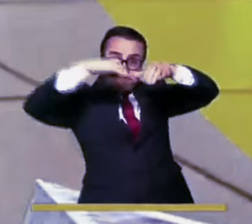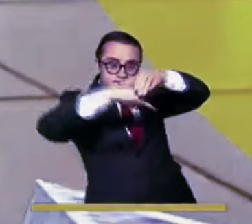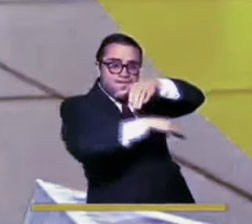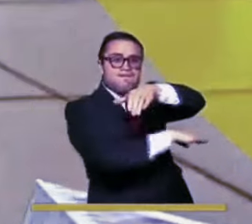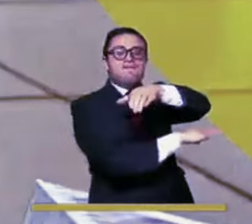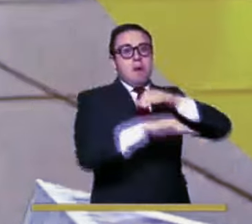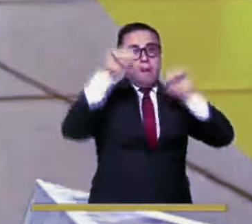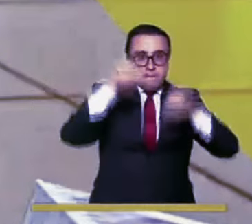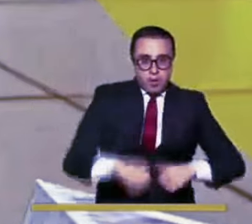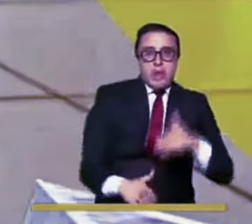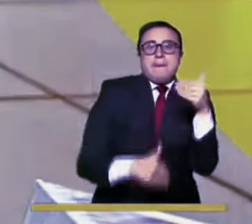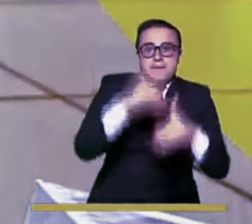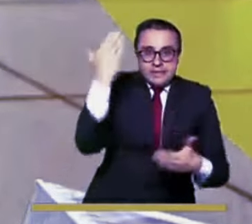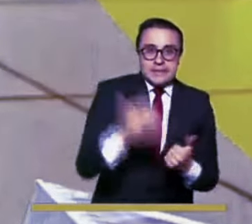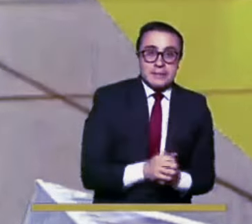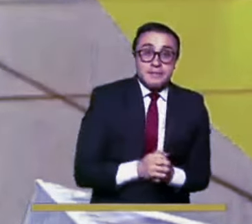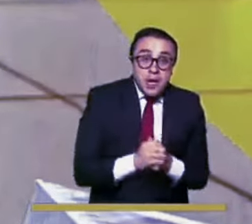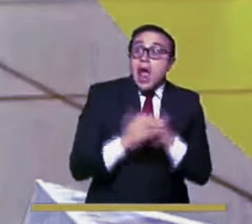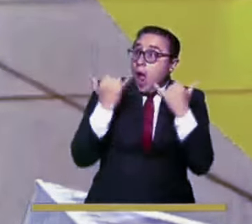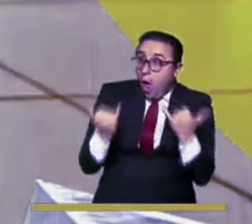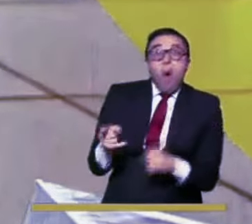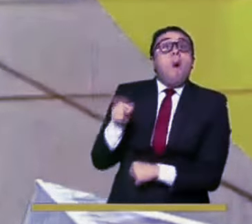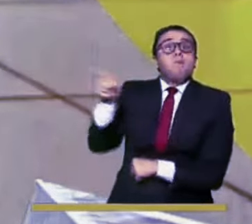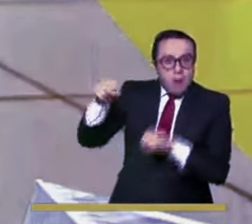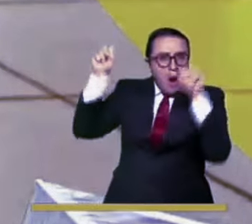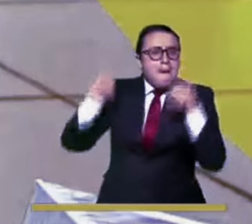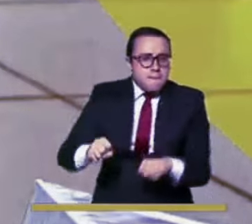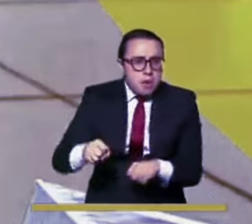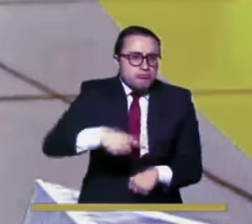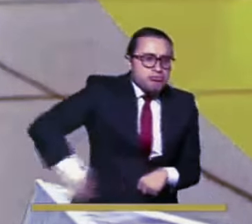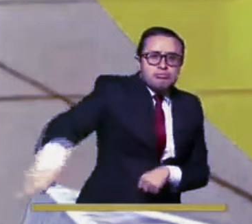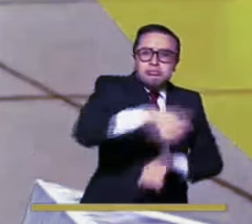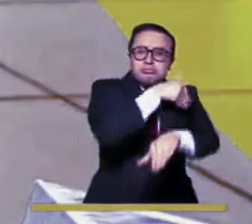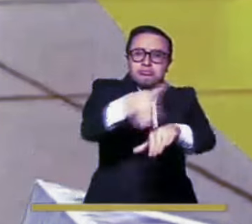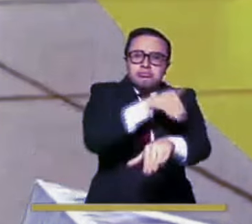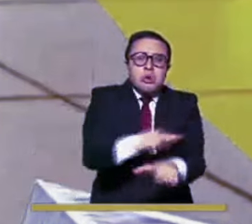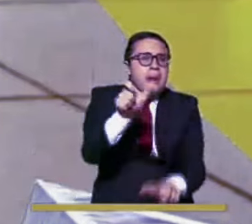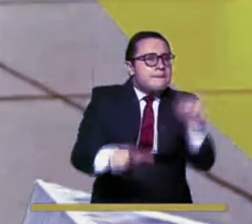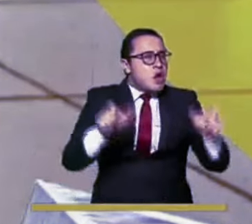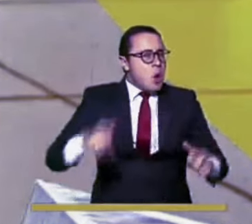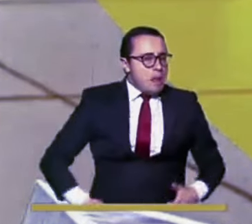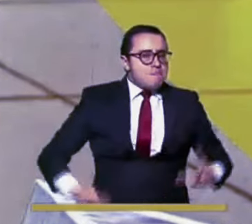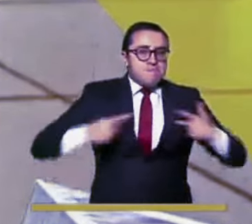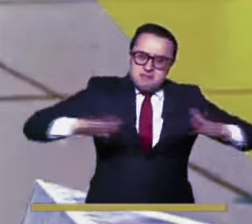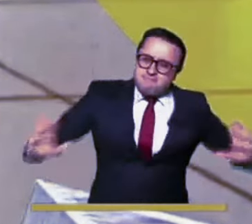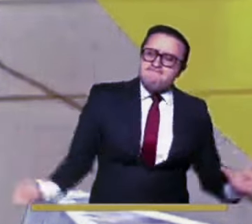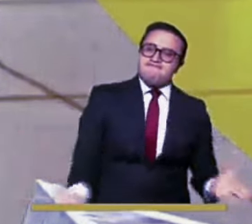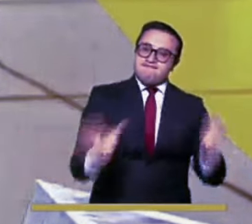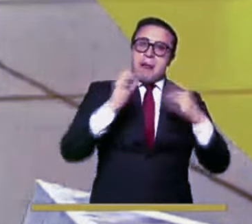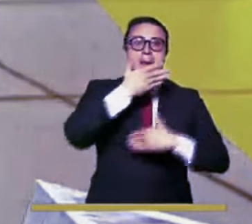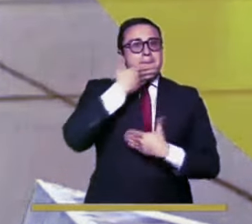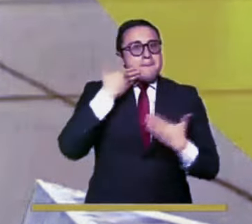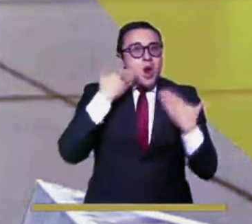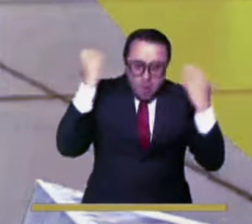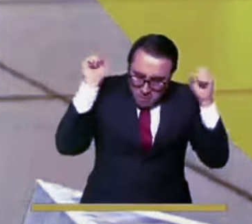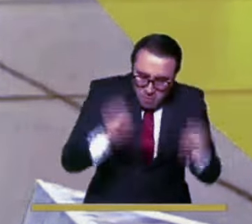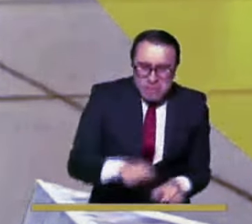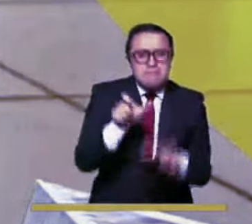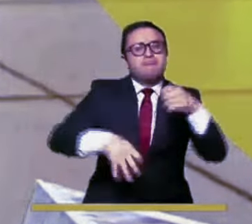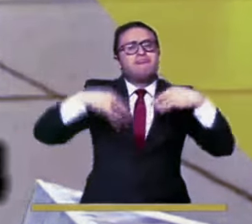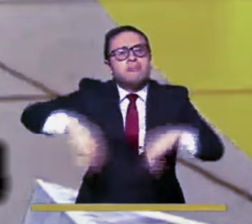es. Todavía es posible mejorar la calidad de vida de millones de ciudadanos y ciudadanas,